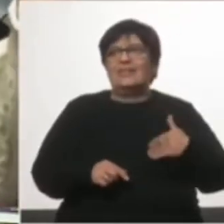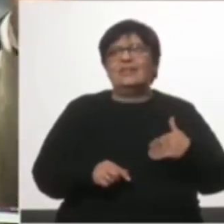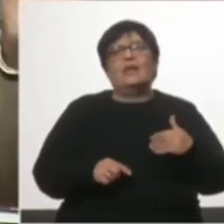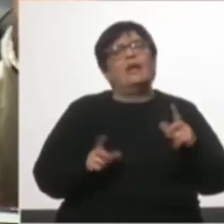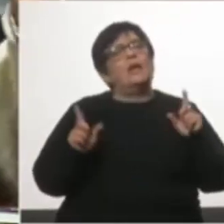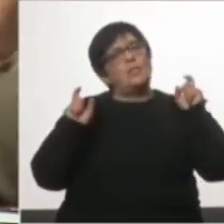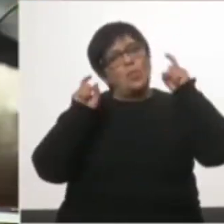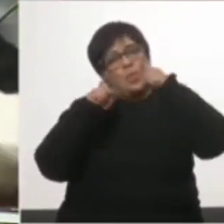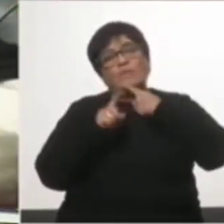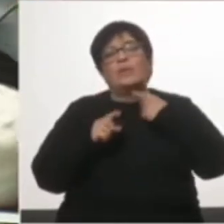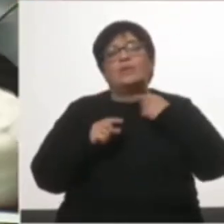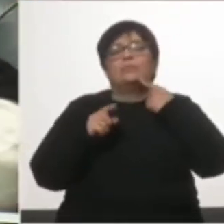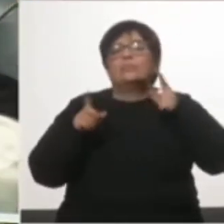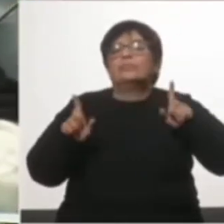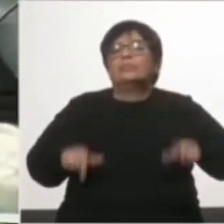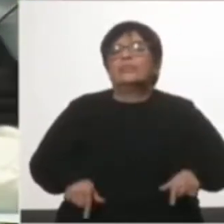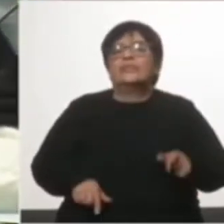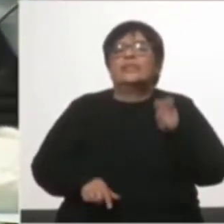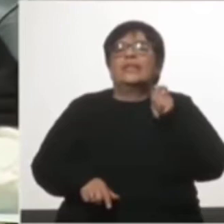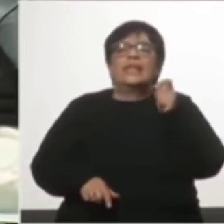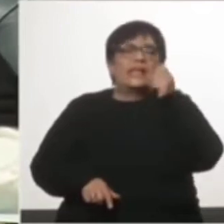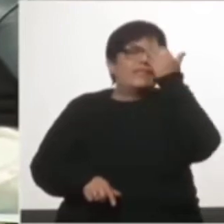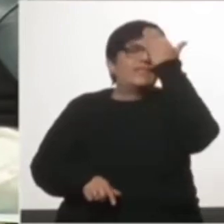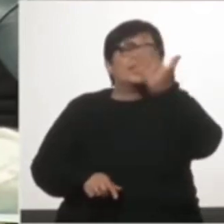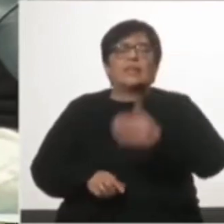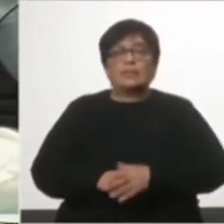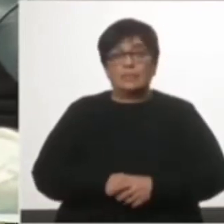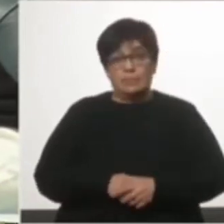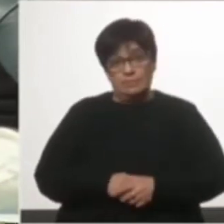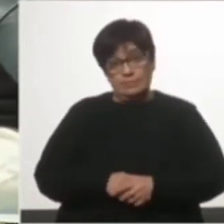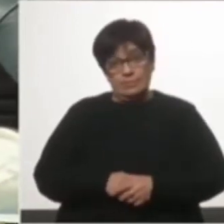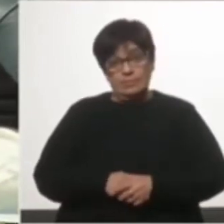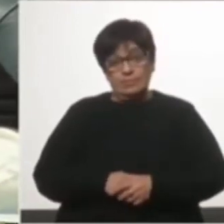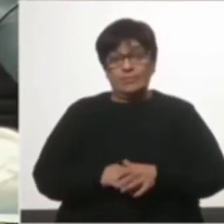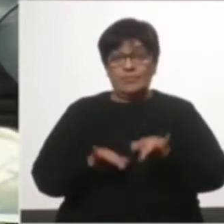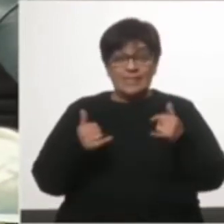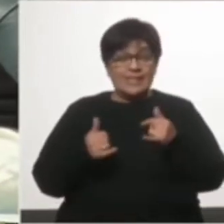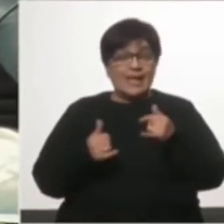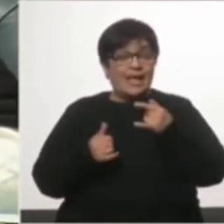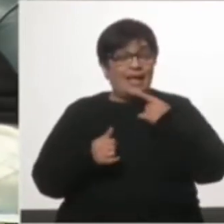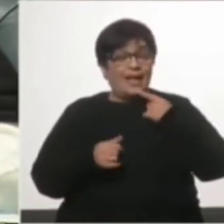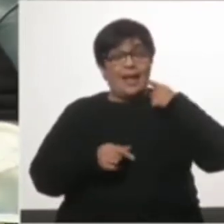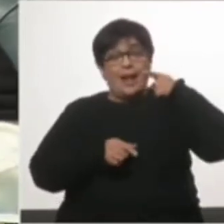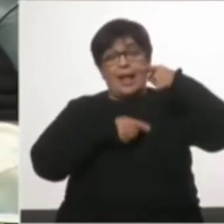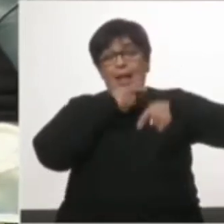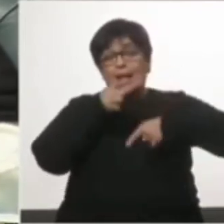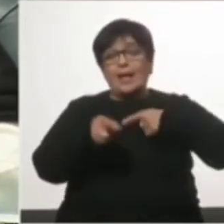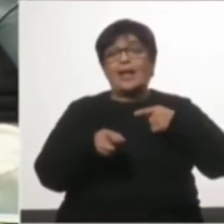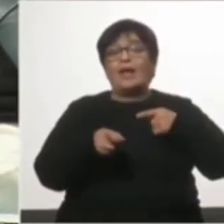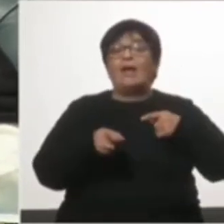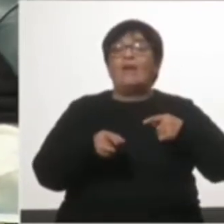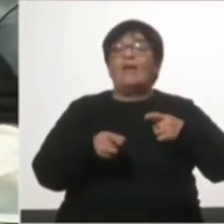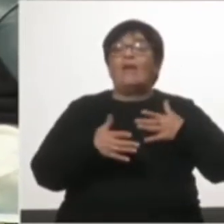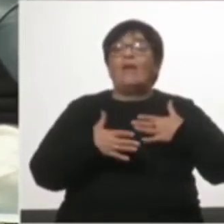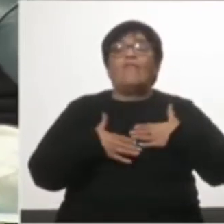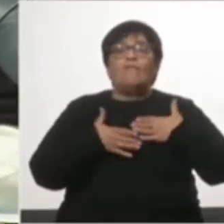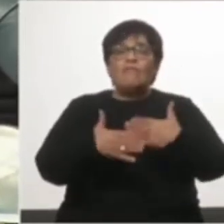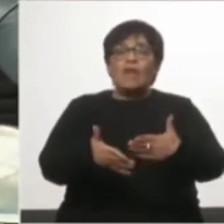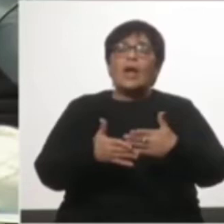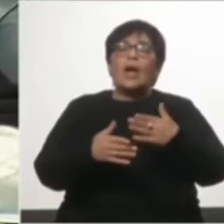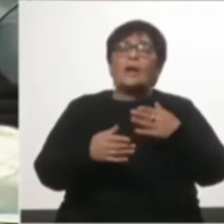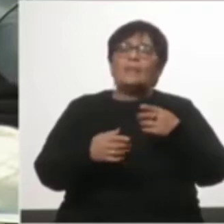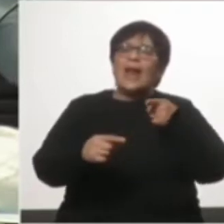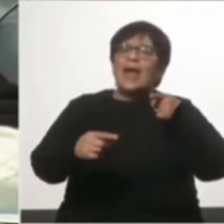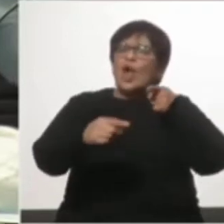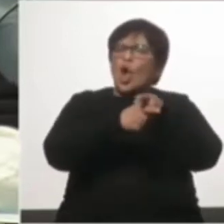difícil saber quién es el Frente Amplio, al tiempo que nos adjudicaba una vocación muy fuerte de